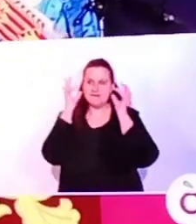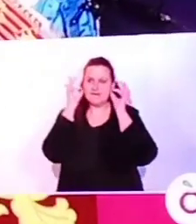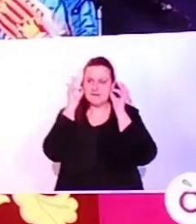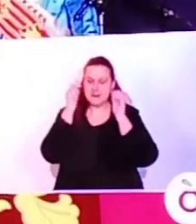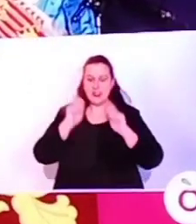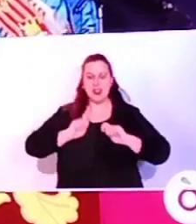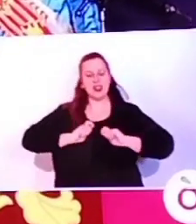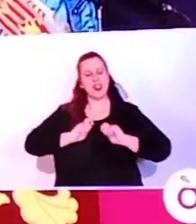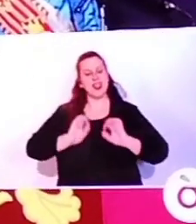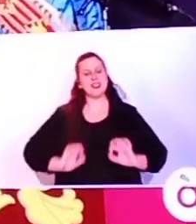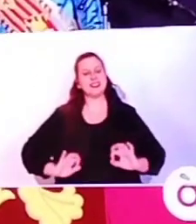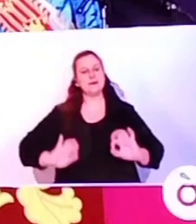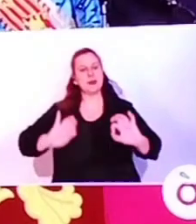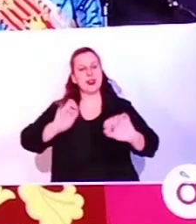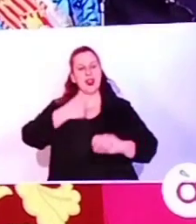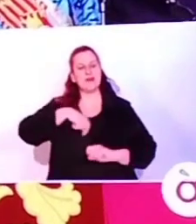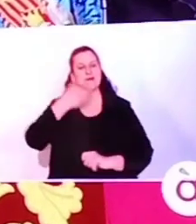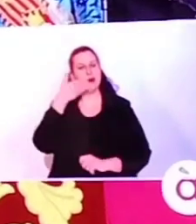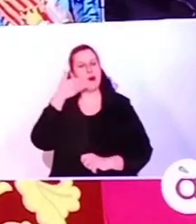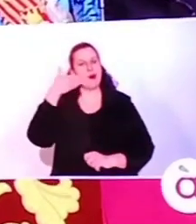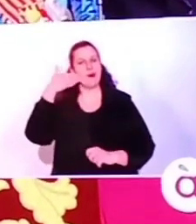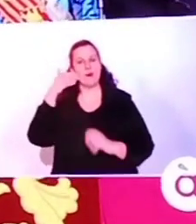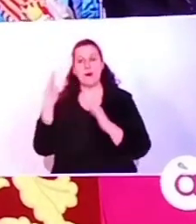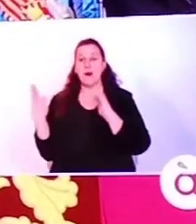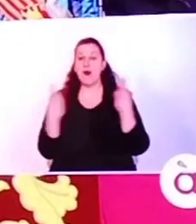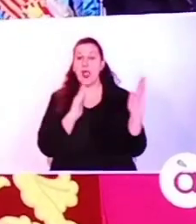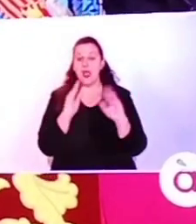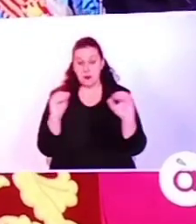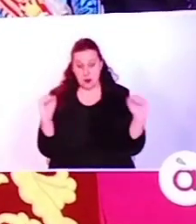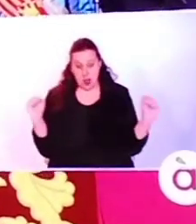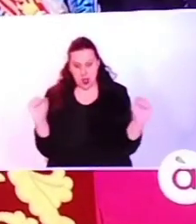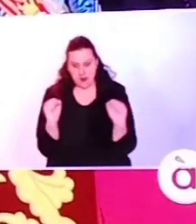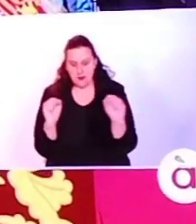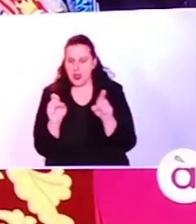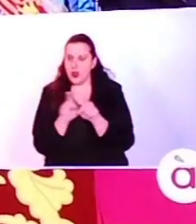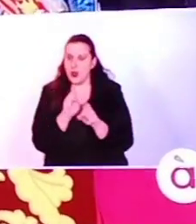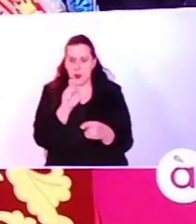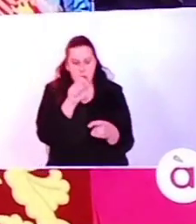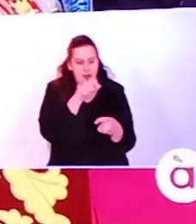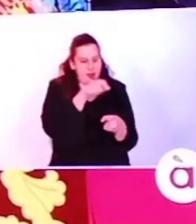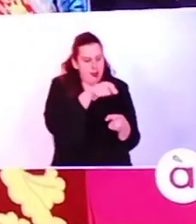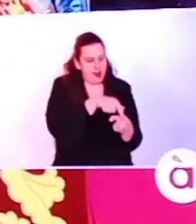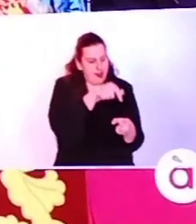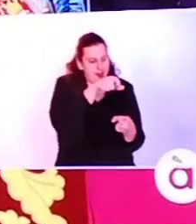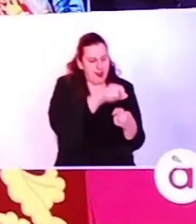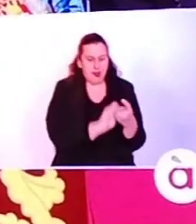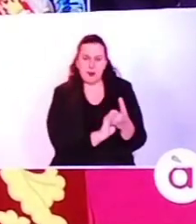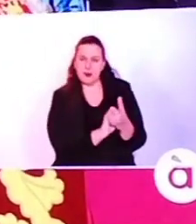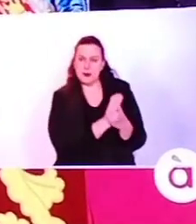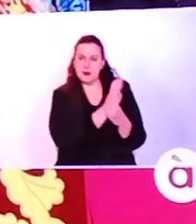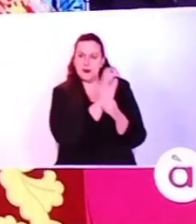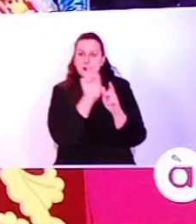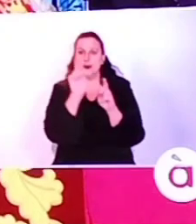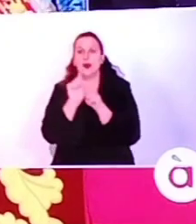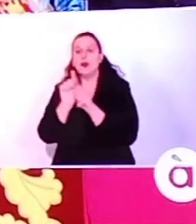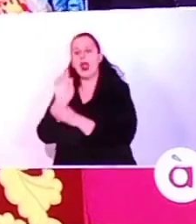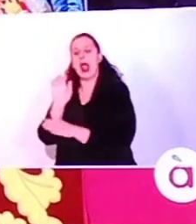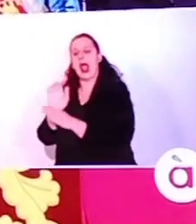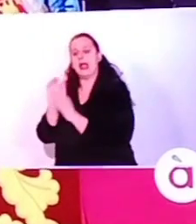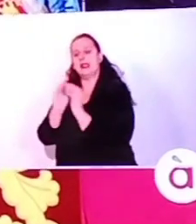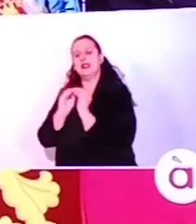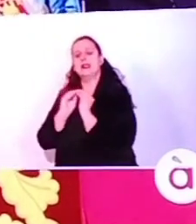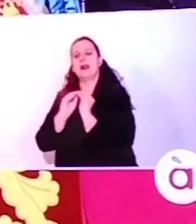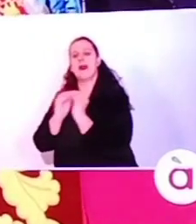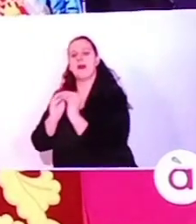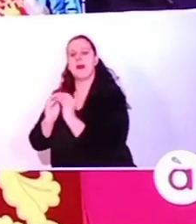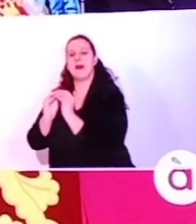tema morgull. En un hivern en el cual la llavor estestan estallés de nostres artistes, es modeladors de somnis.